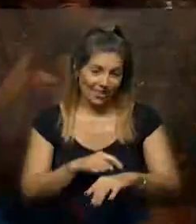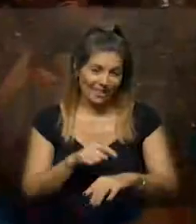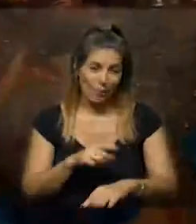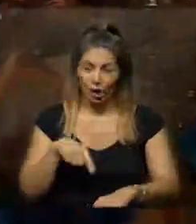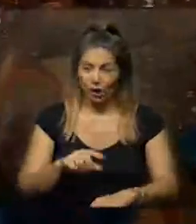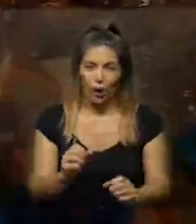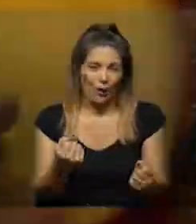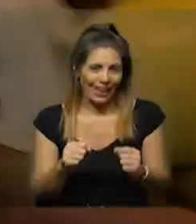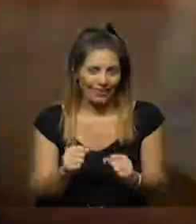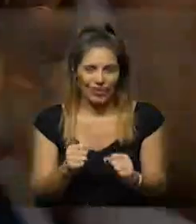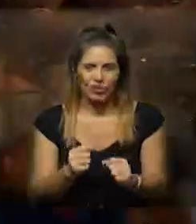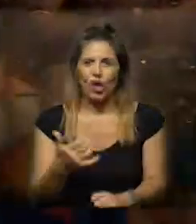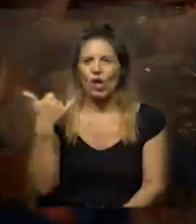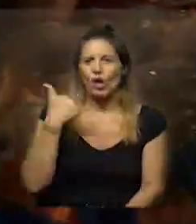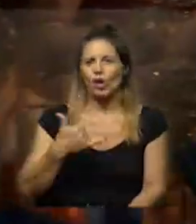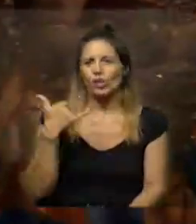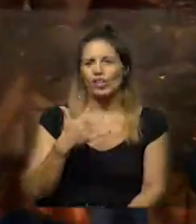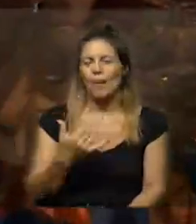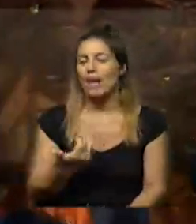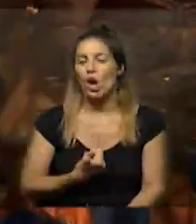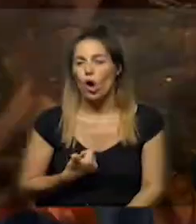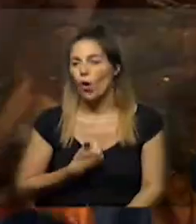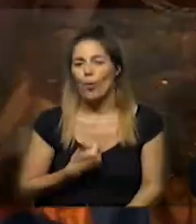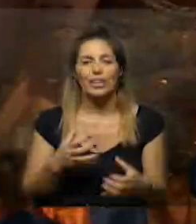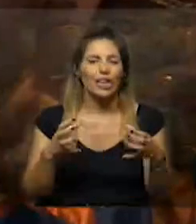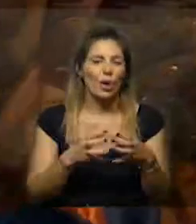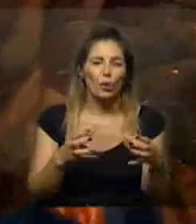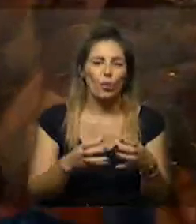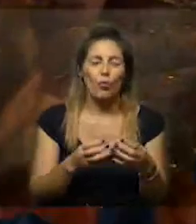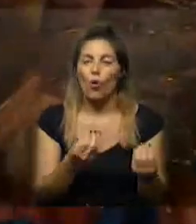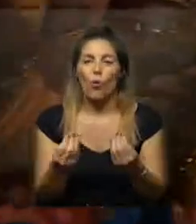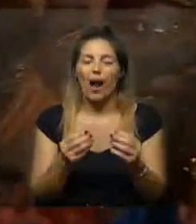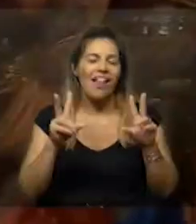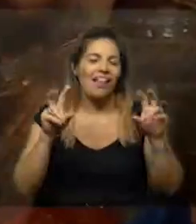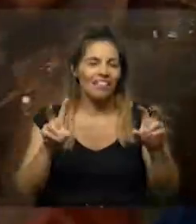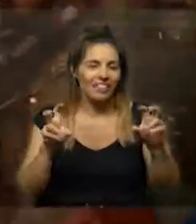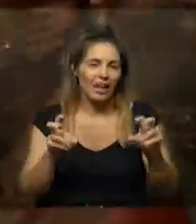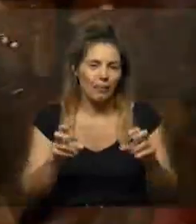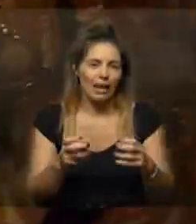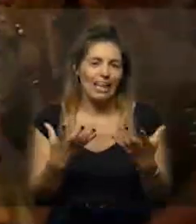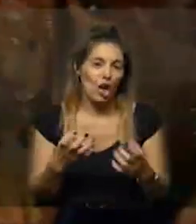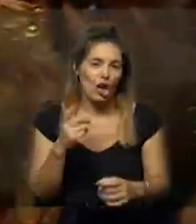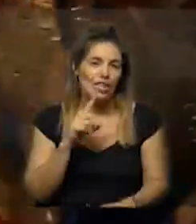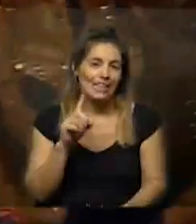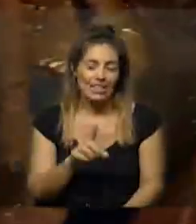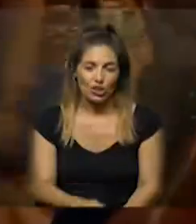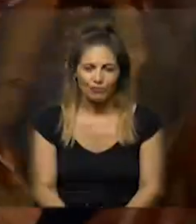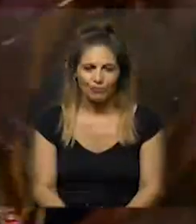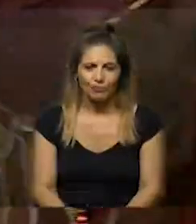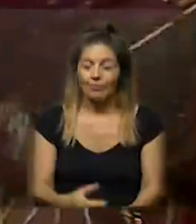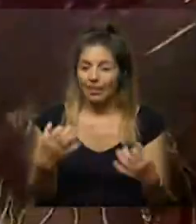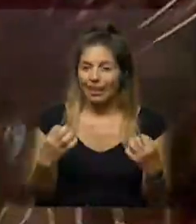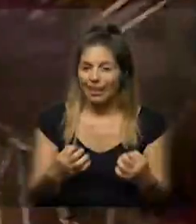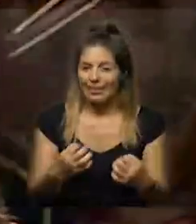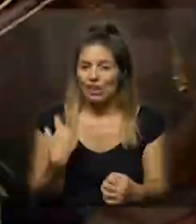re nerviosas. Y contame un poco, Jenny, ¿de qué va la comparsa este año? ¿Cuál es como el motivo y la intención? Bueno, en realidad